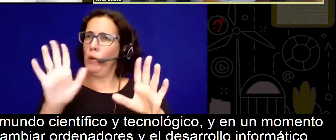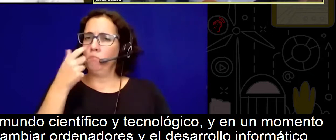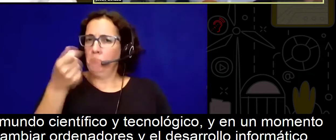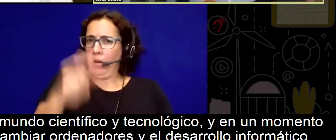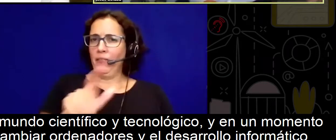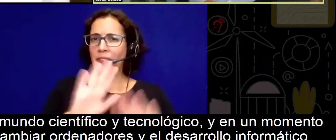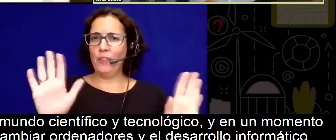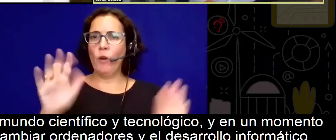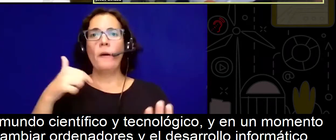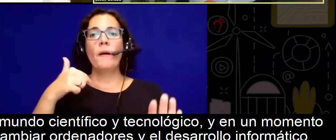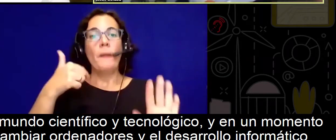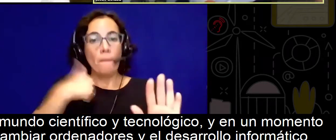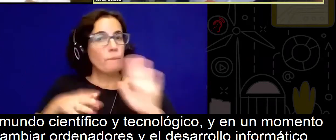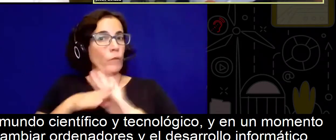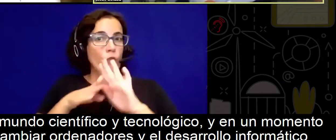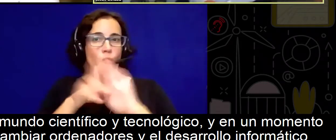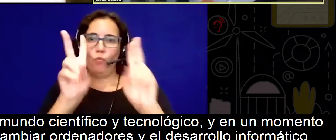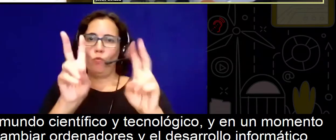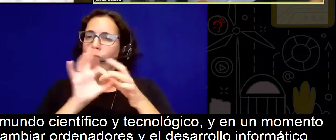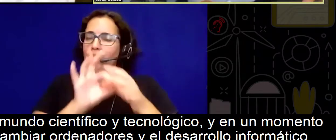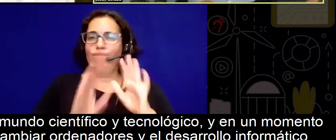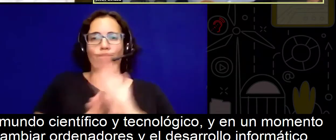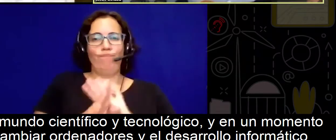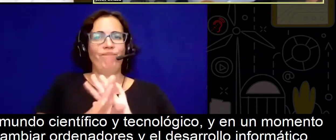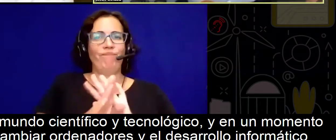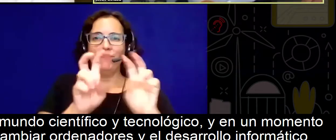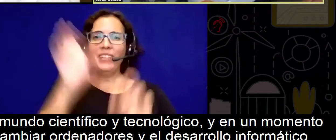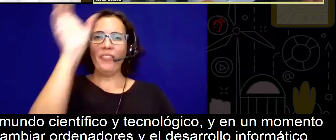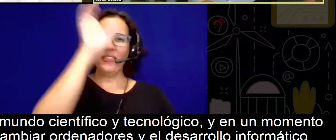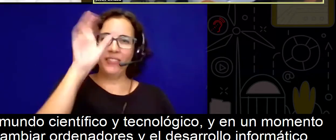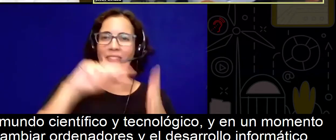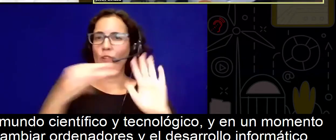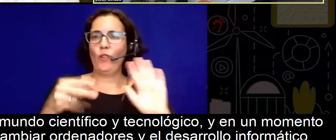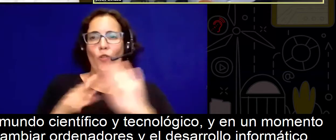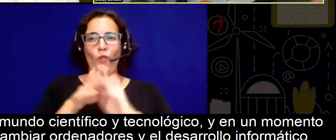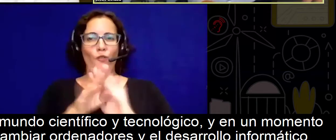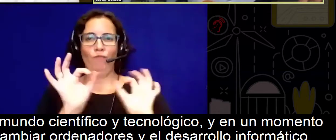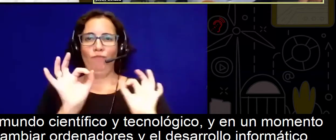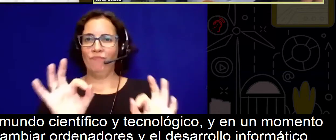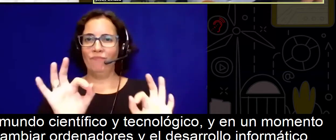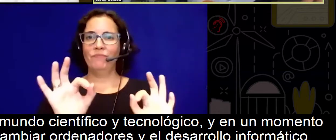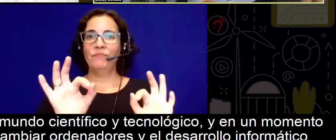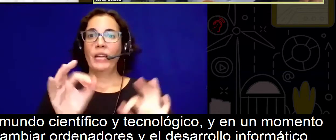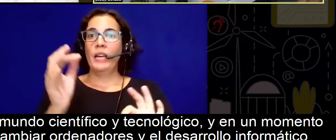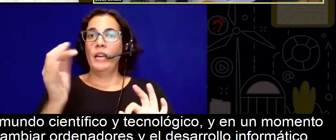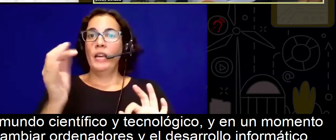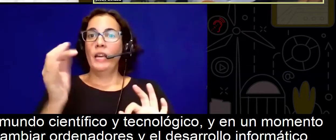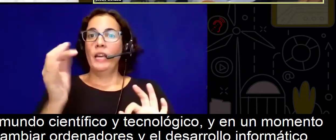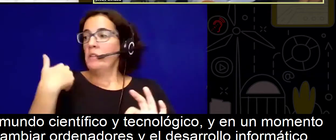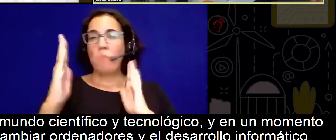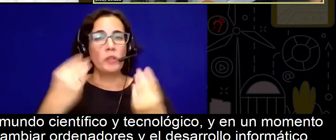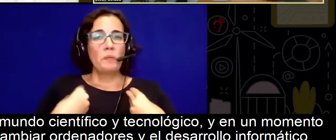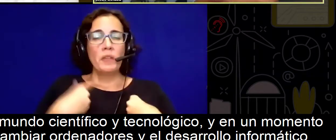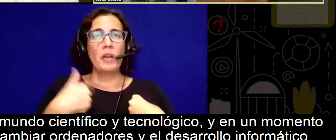vinculado, Jesús, a ese mundo de la científico-tecnológico, ¿no? Y en un momento de mi vida, pues decido cambiar lo que